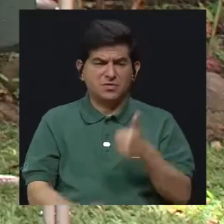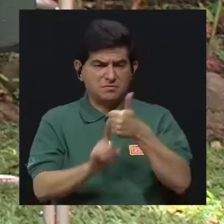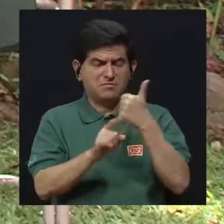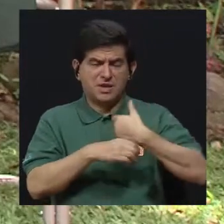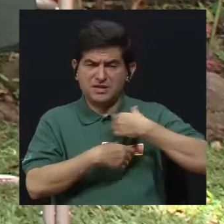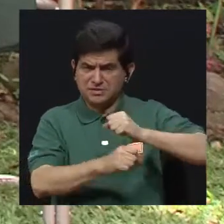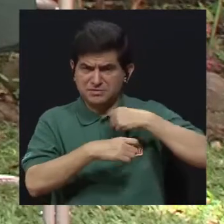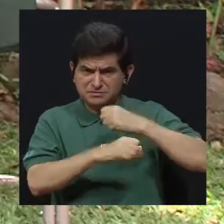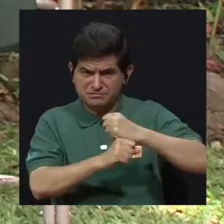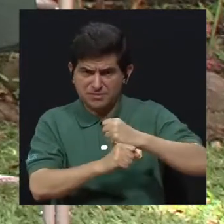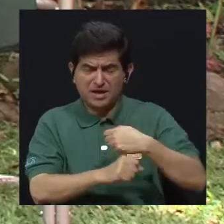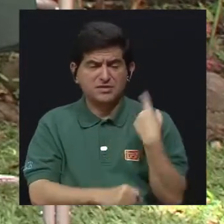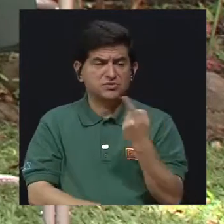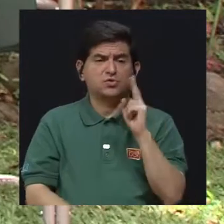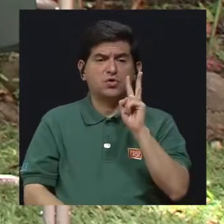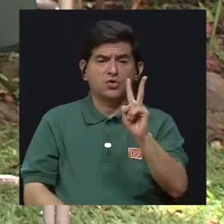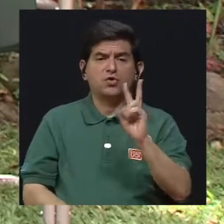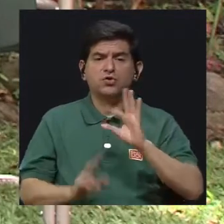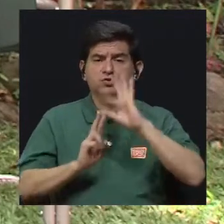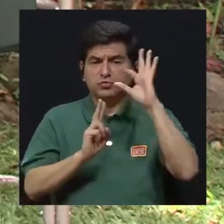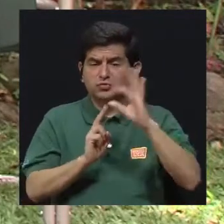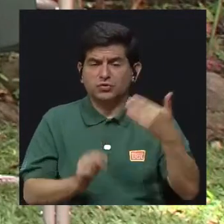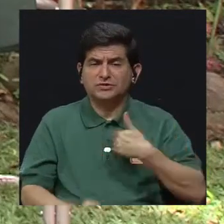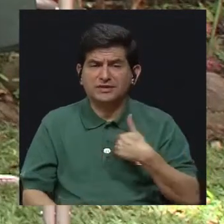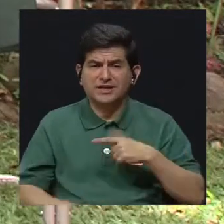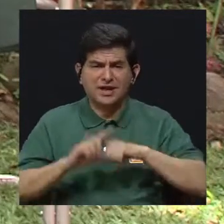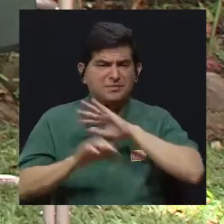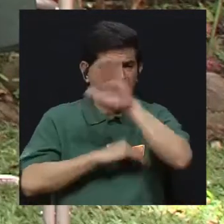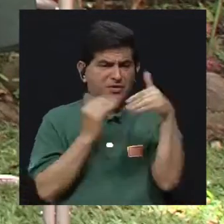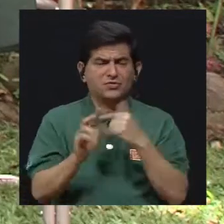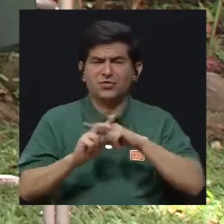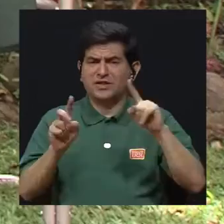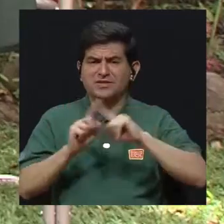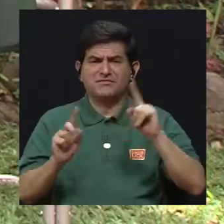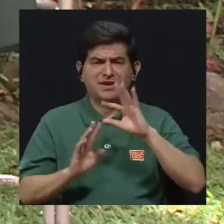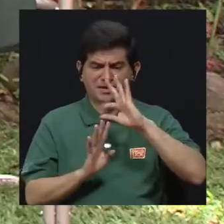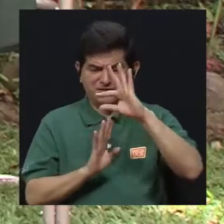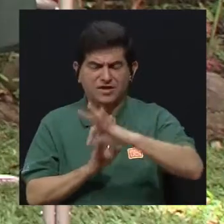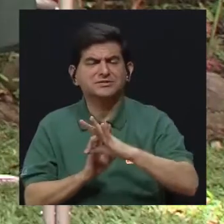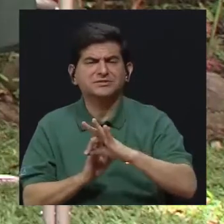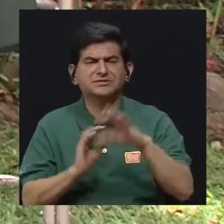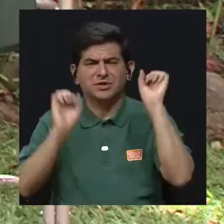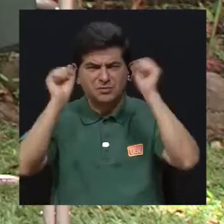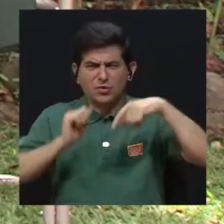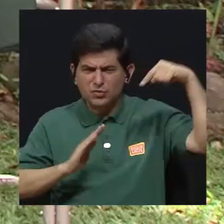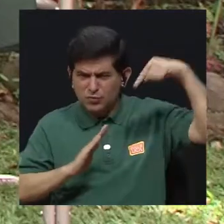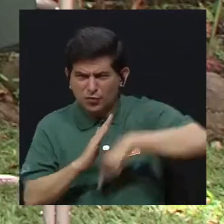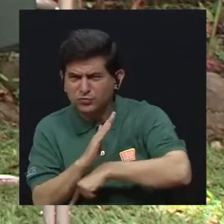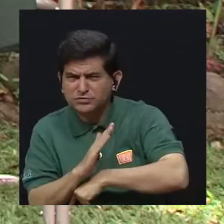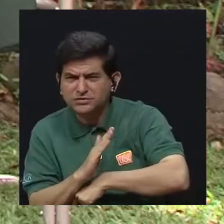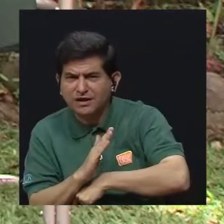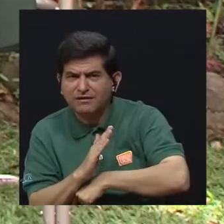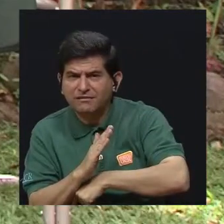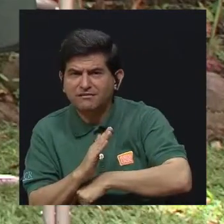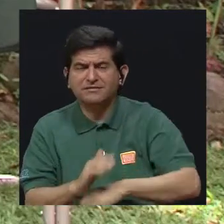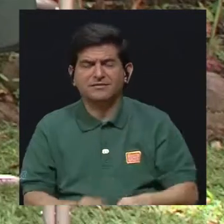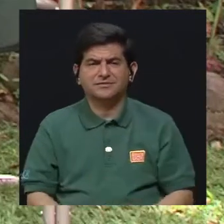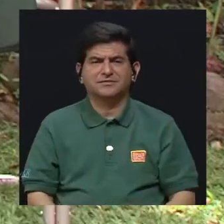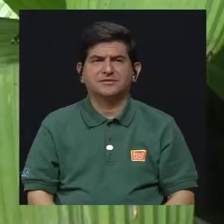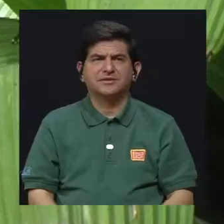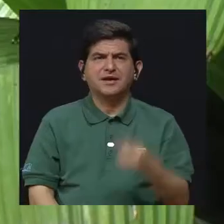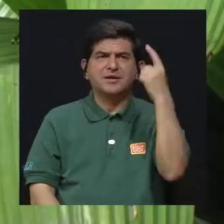mismas municipalidades como que son las únicas viables, pero tenemos todas estas alternativas, tal vez un poco si profundizamos en cuáles